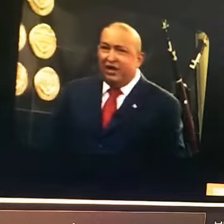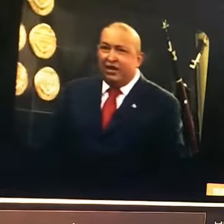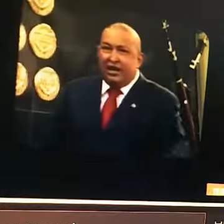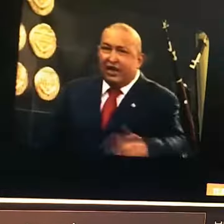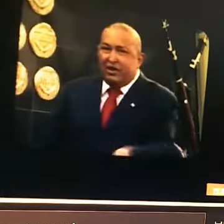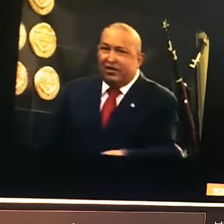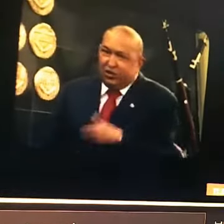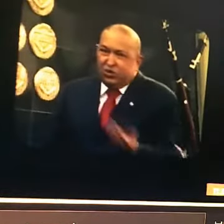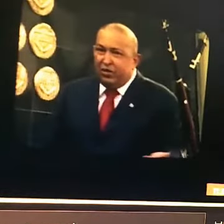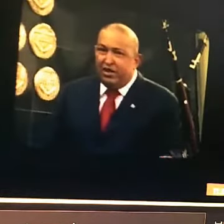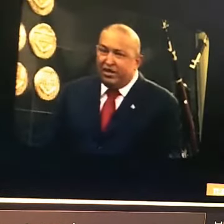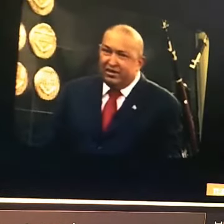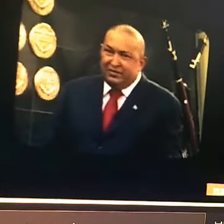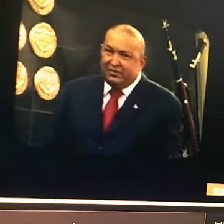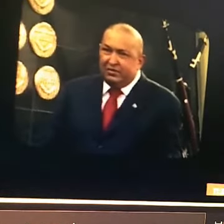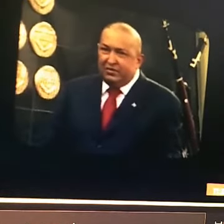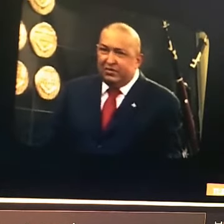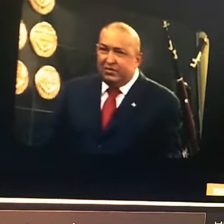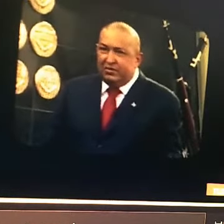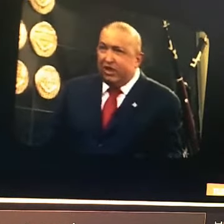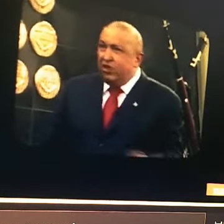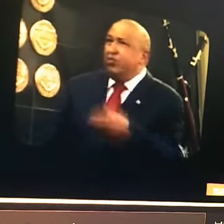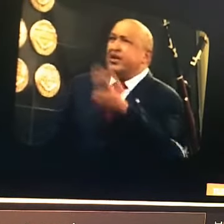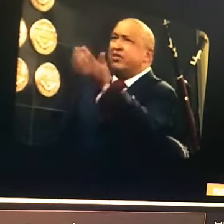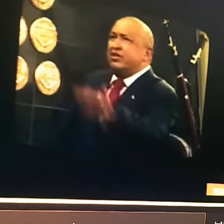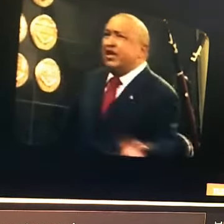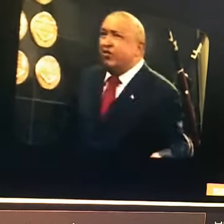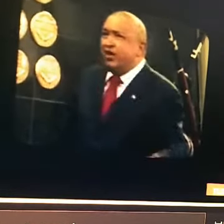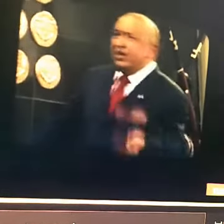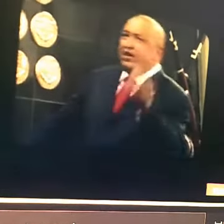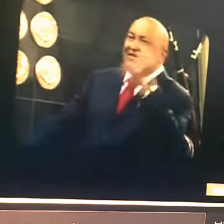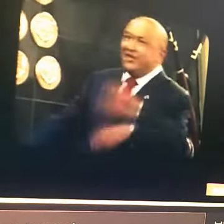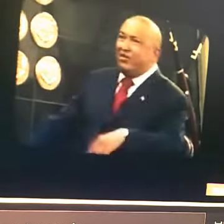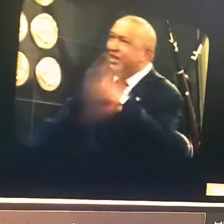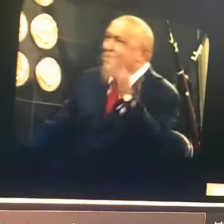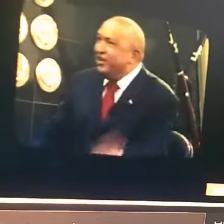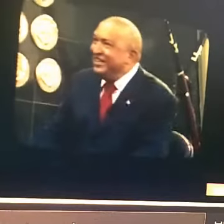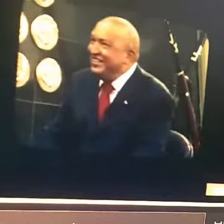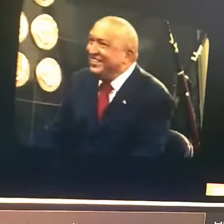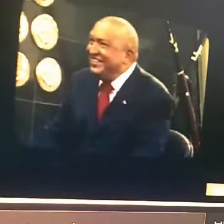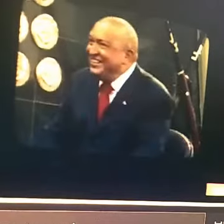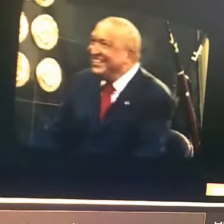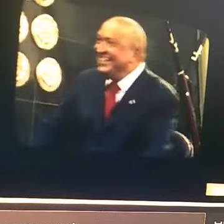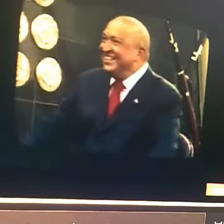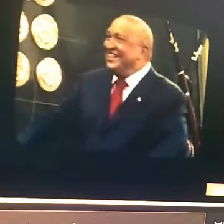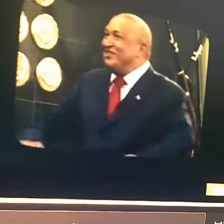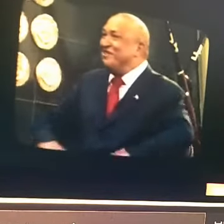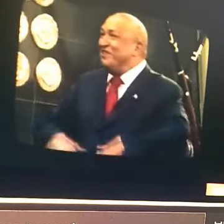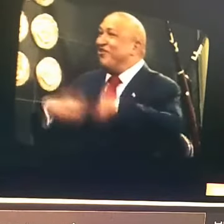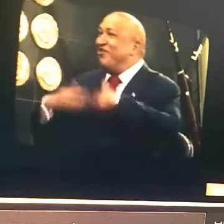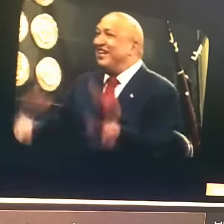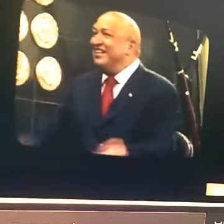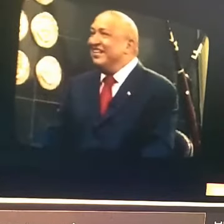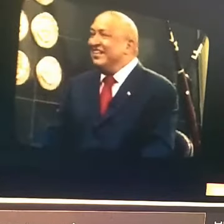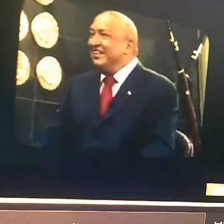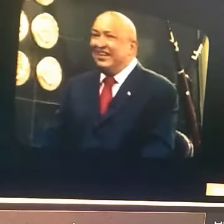Al final, al rato estaba solo todavía. Bueno, como mirándome y riendo, bueno, Chávez, ahora un cáncer, pues. Y entonces empezó a